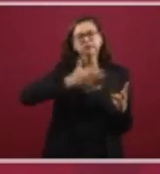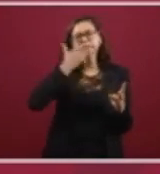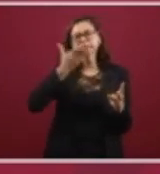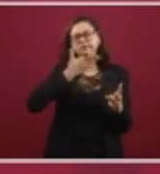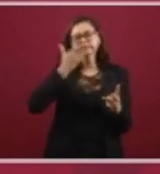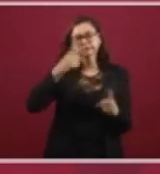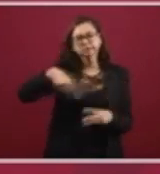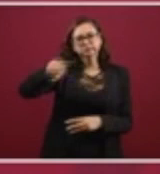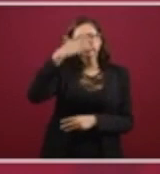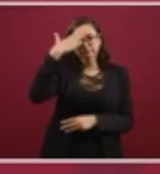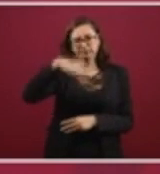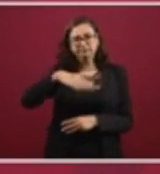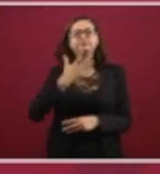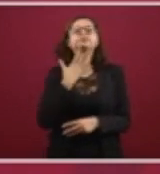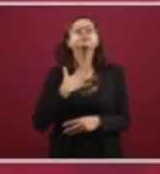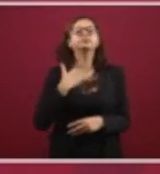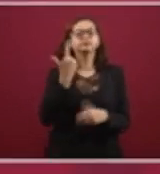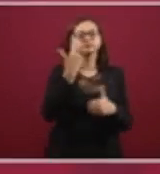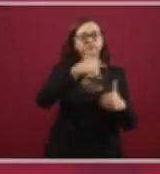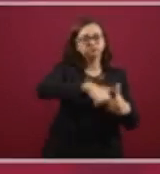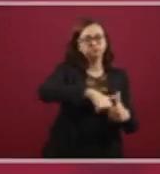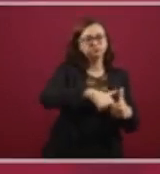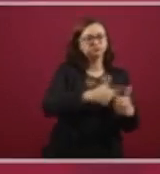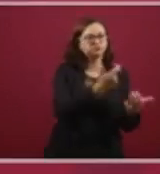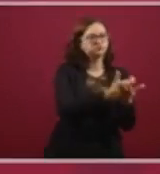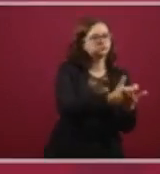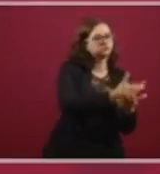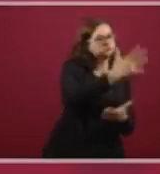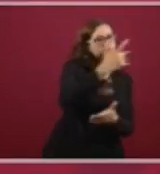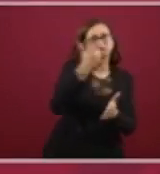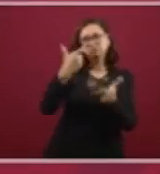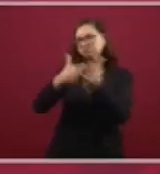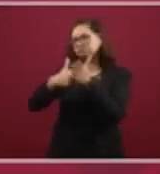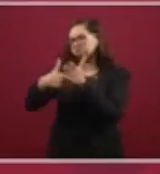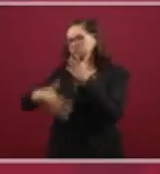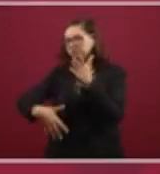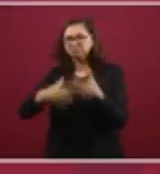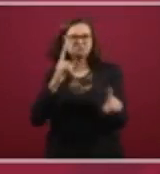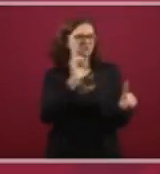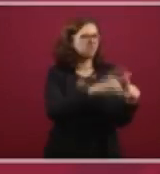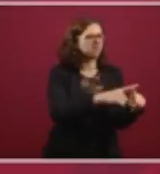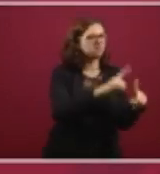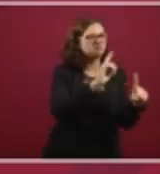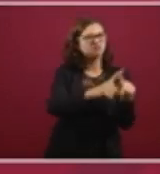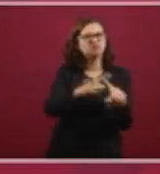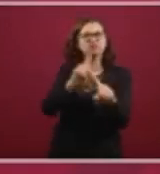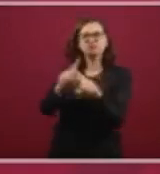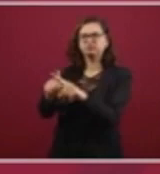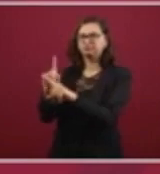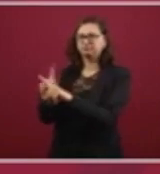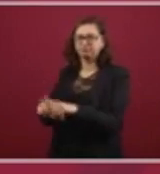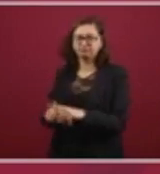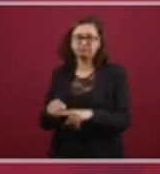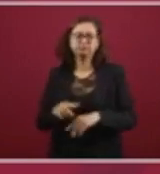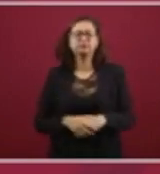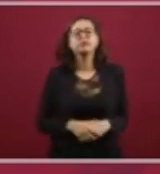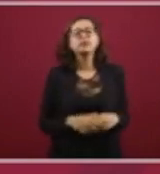informar sobre quién es quién en los precios de las gasolinas, del diésel y del